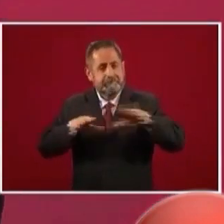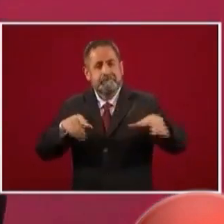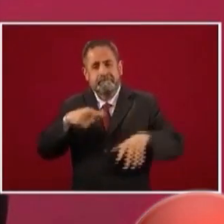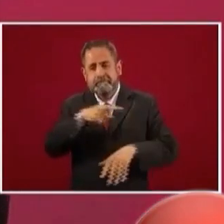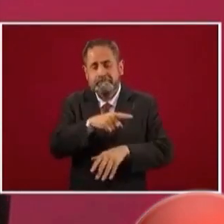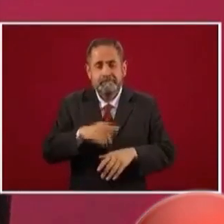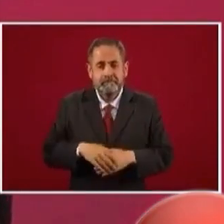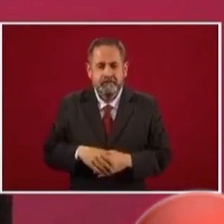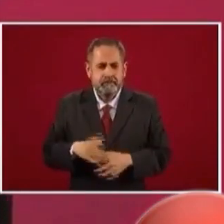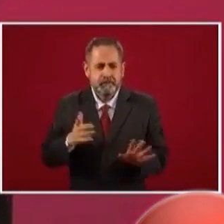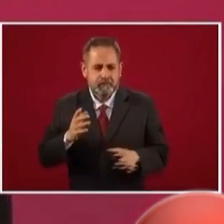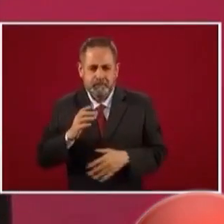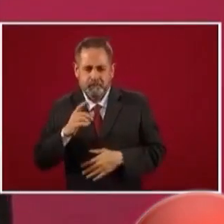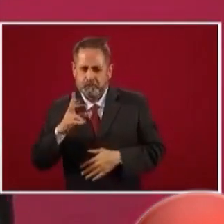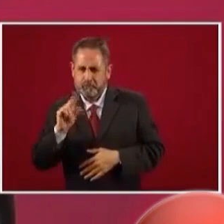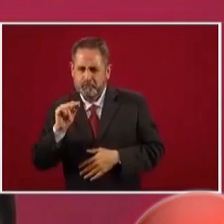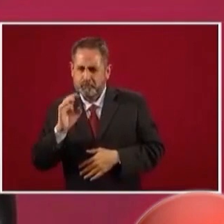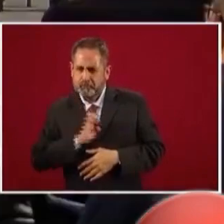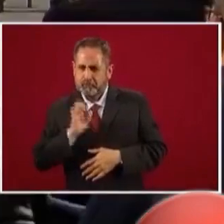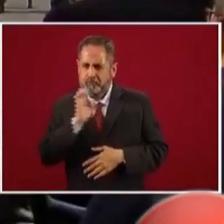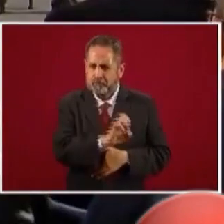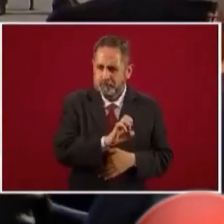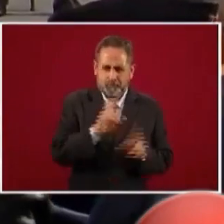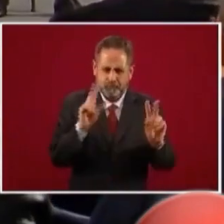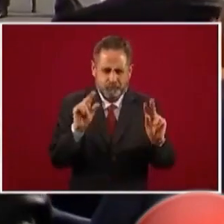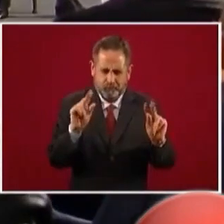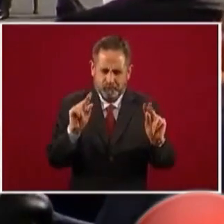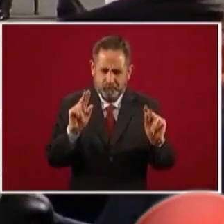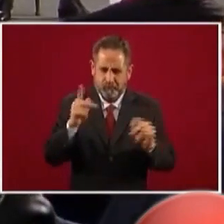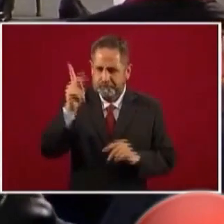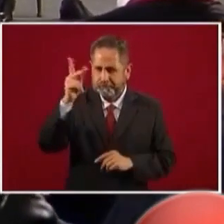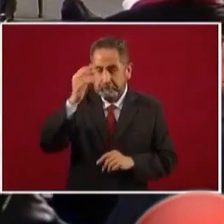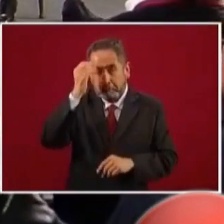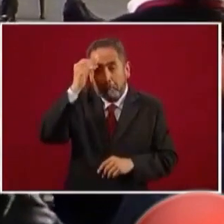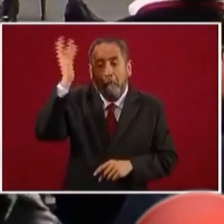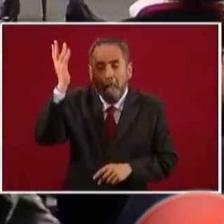porque yo no odio, pero no olvido.